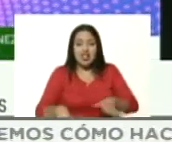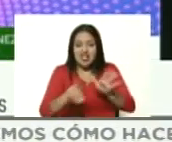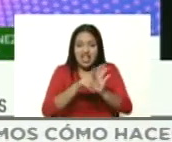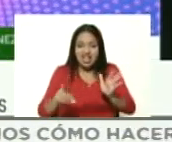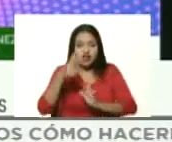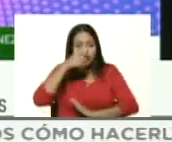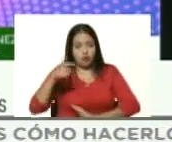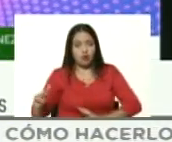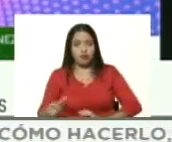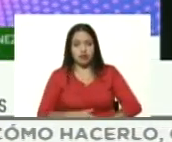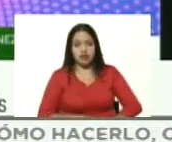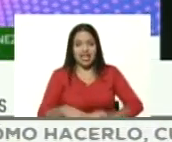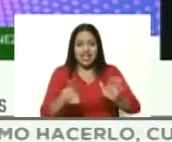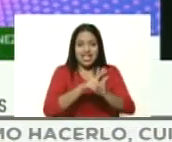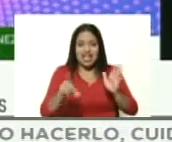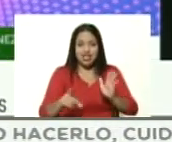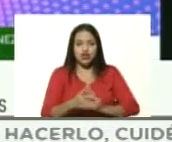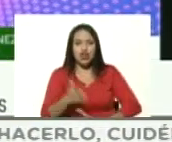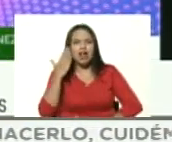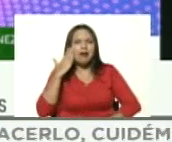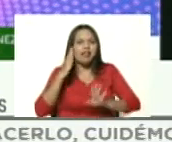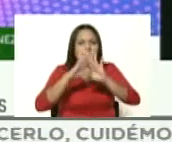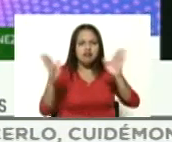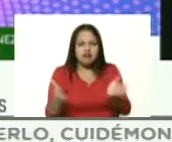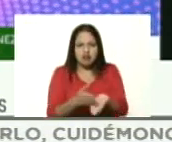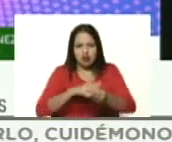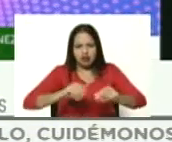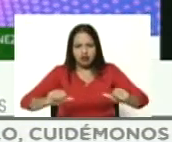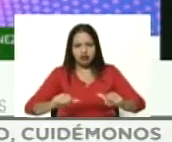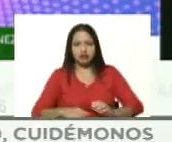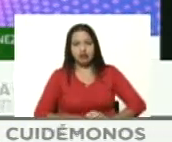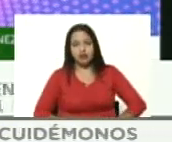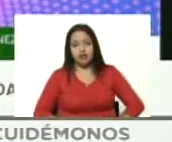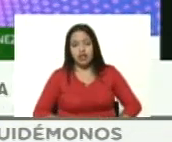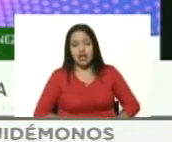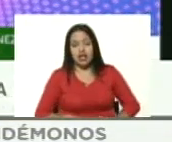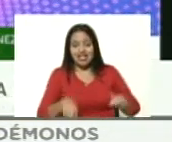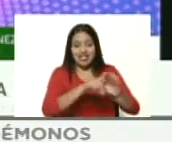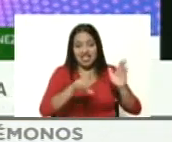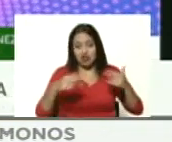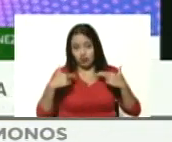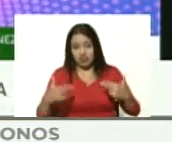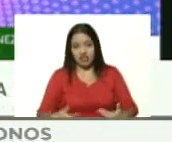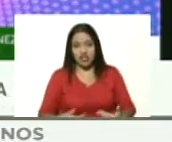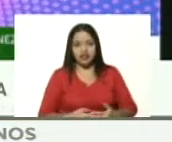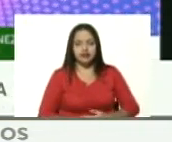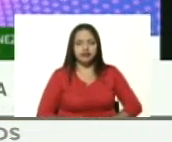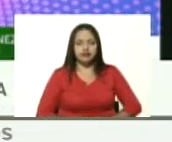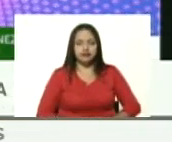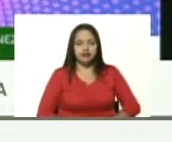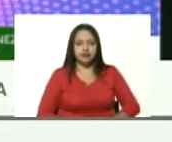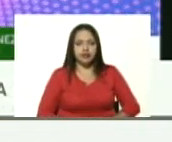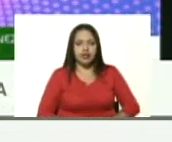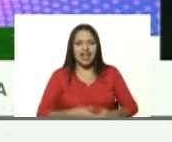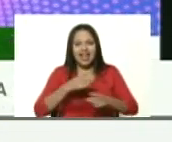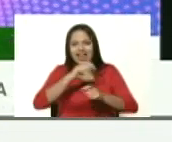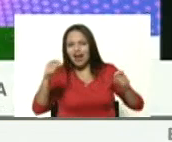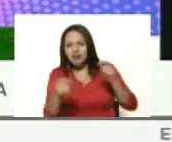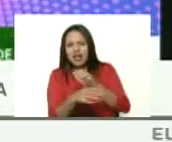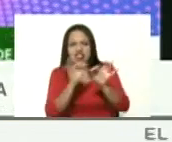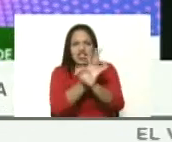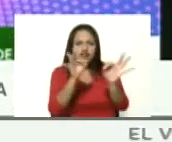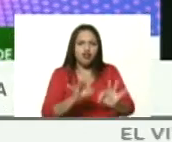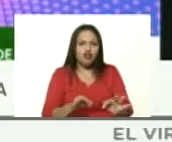los pueblos, los derechos de la Pachamama y el derecho de la humanidad a cambiar de